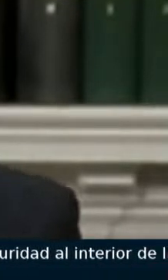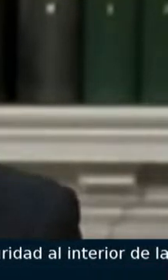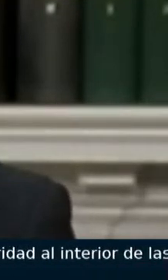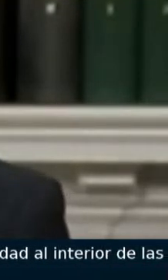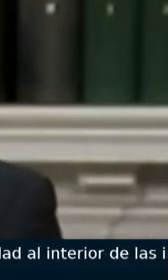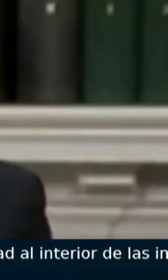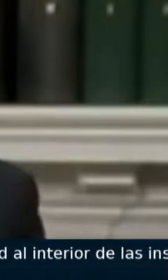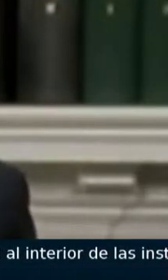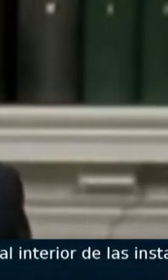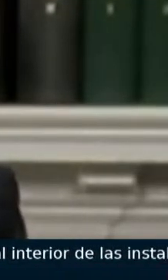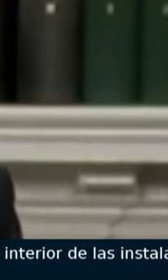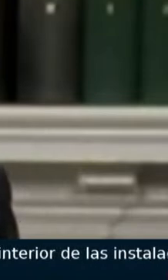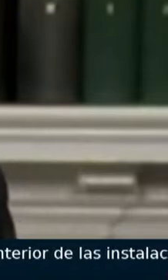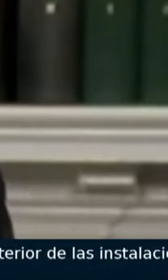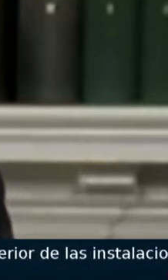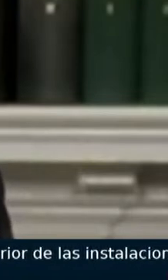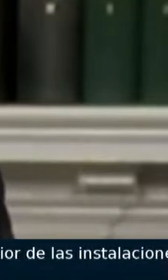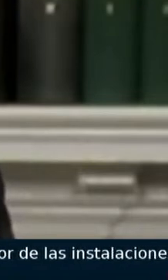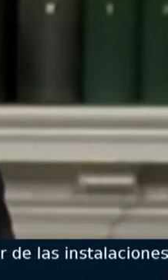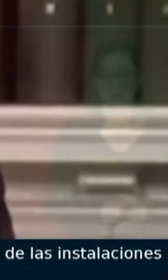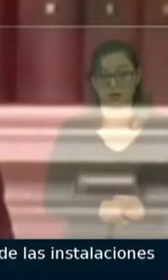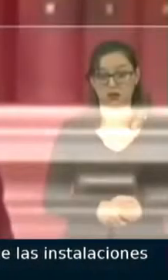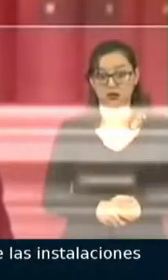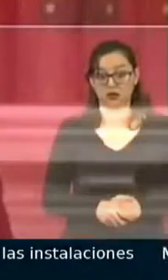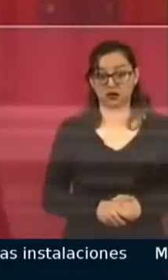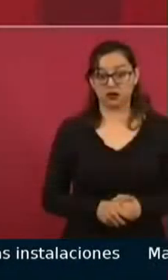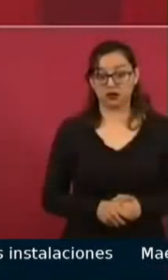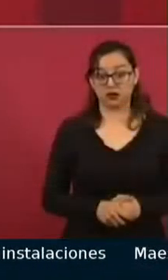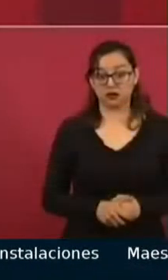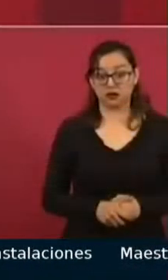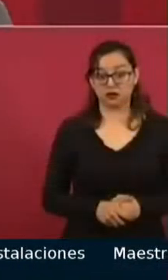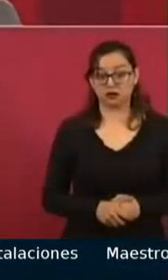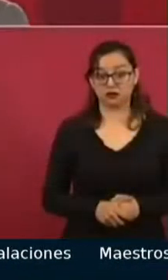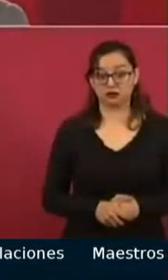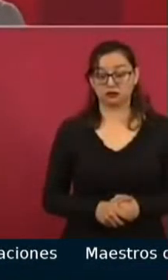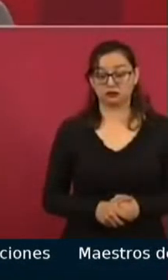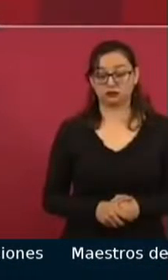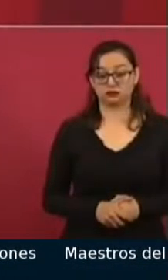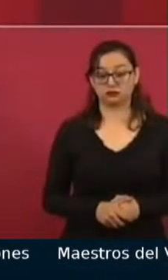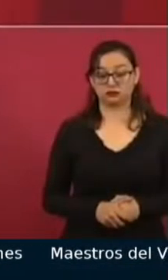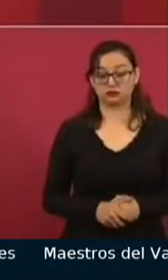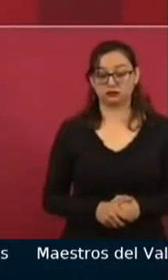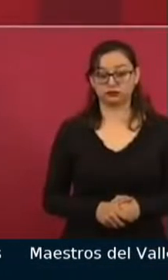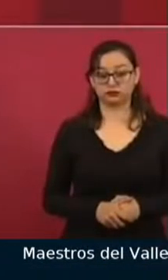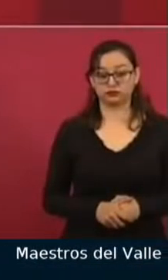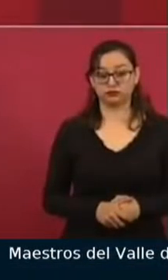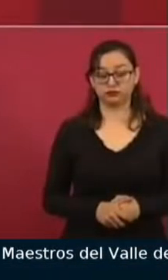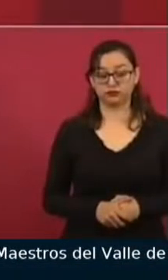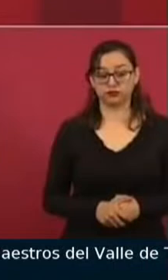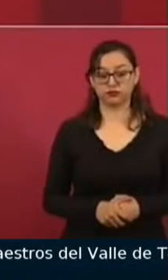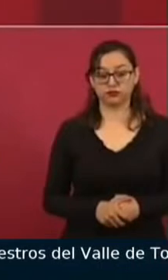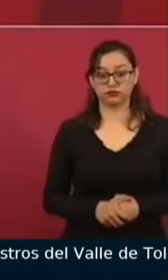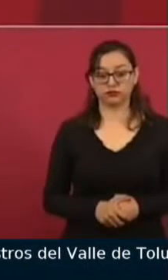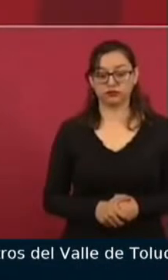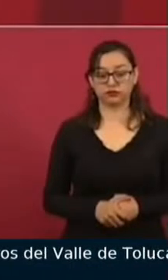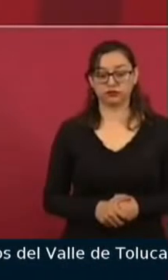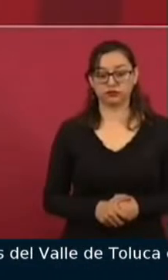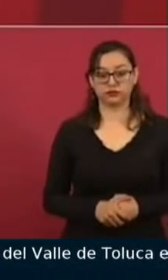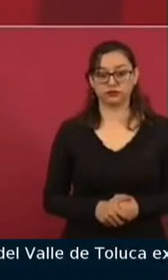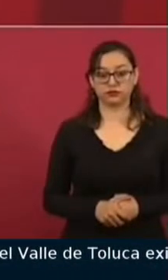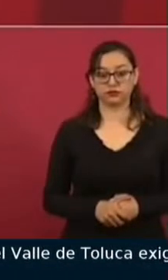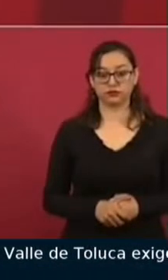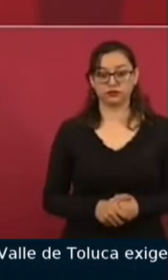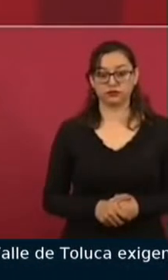de pensar que méxico debe regir su política exterior a los o supeditarla digamos a los